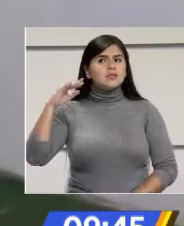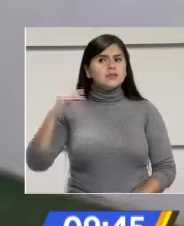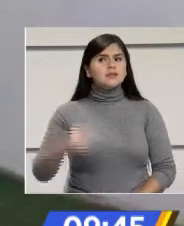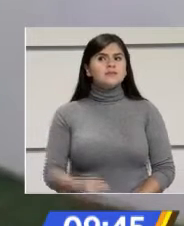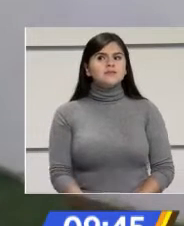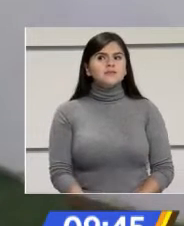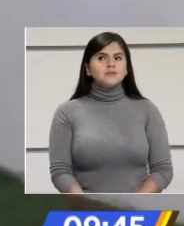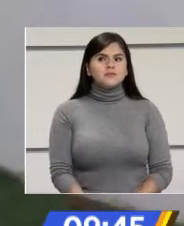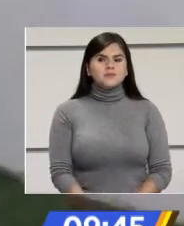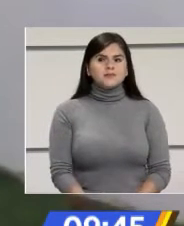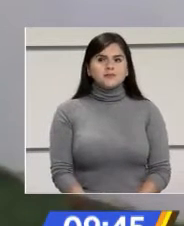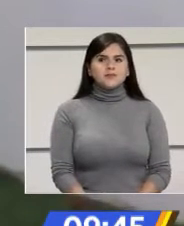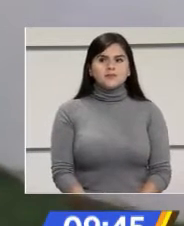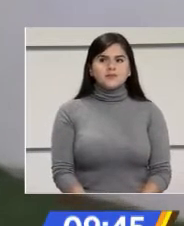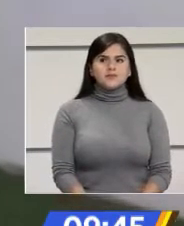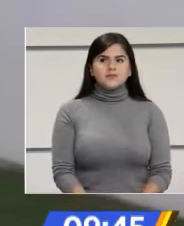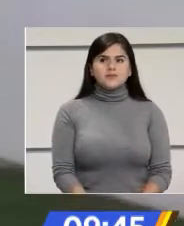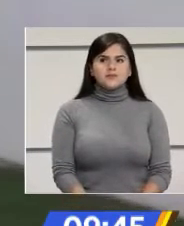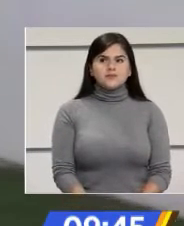Cuatro veces, ¿verdad?